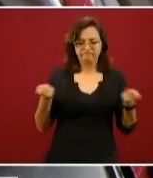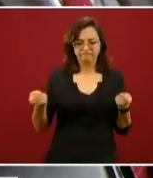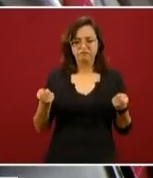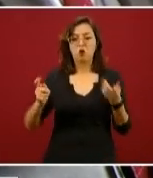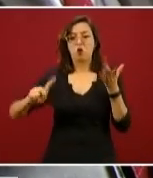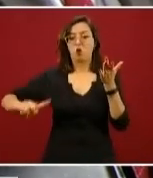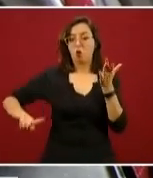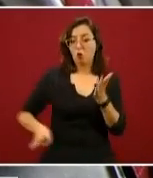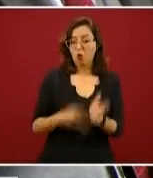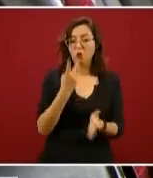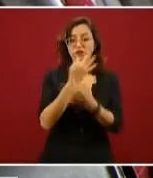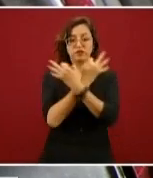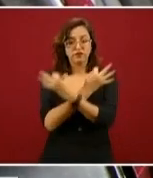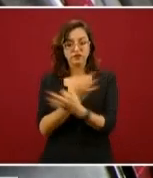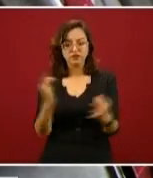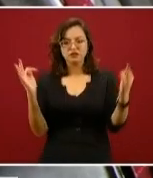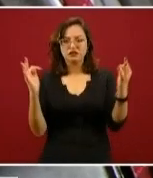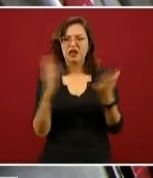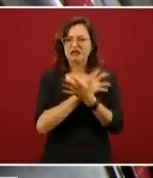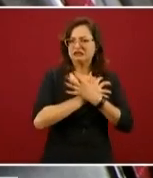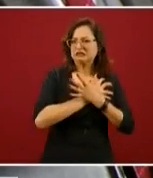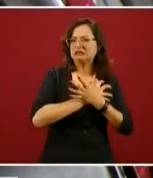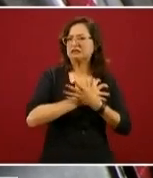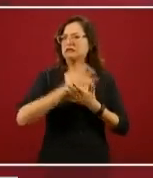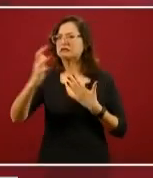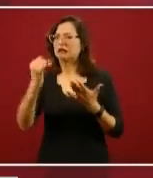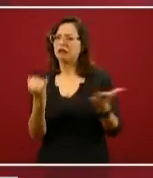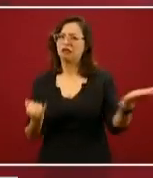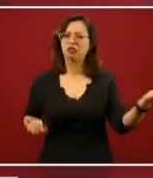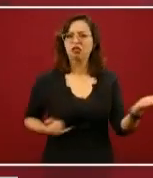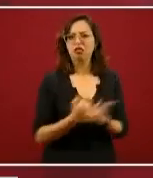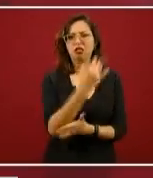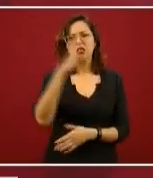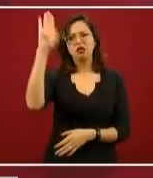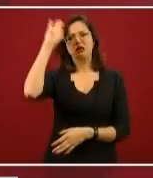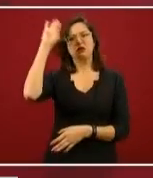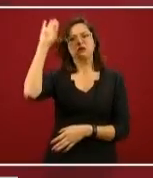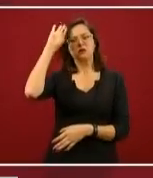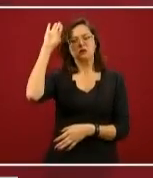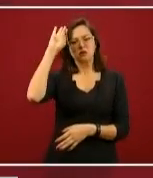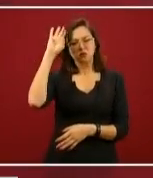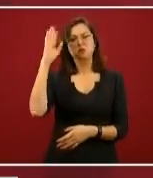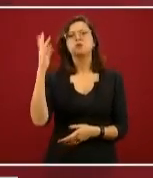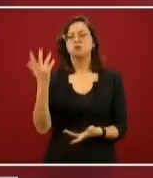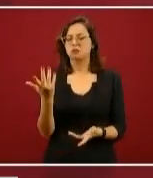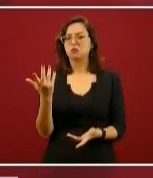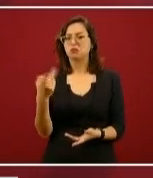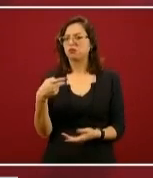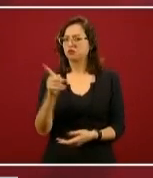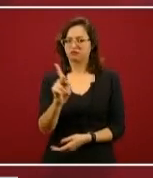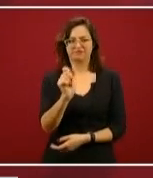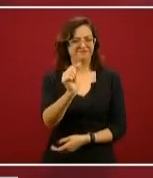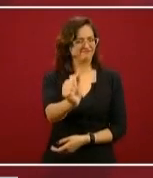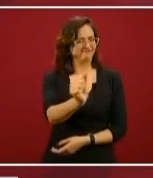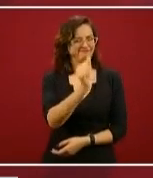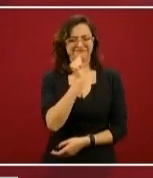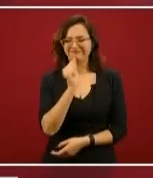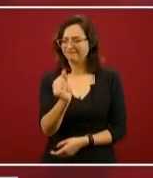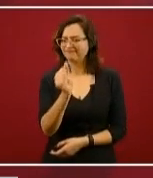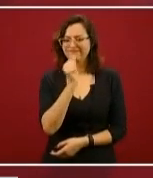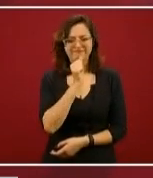y reitero, las medidas extremas son parte del repertorio de salud pública, pero lejos estamos de